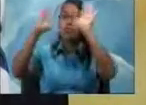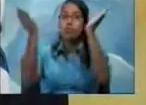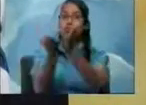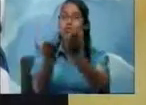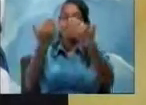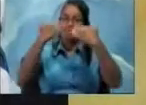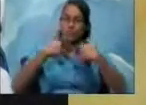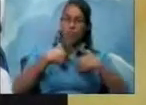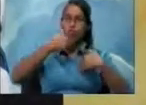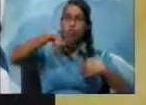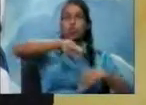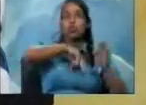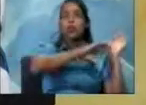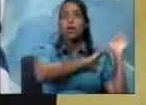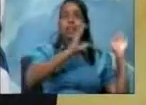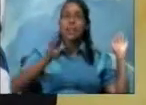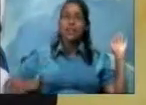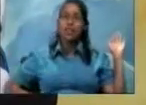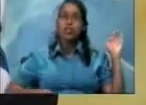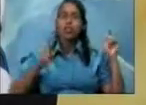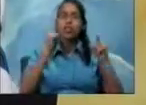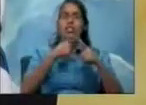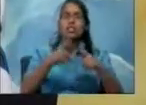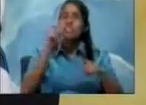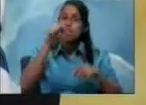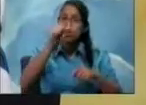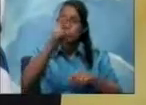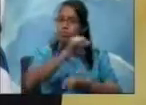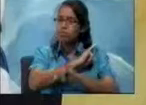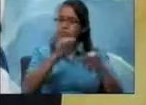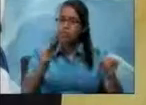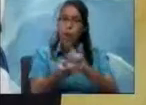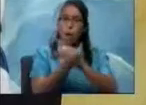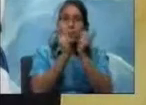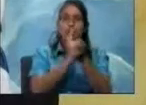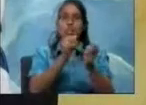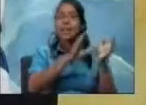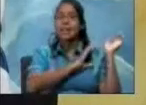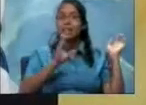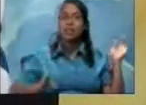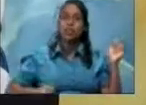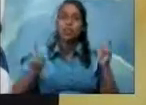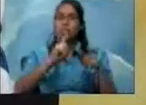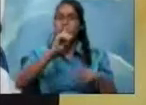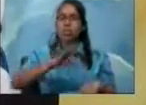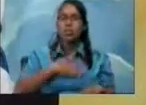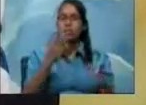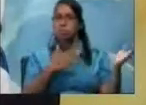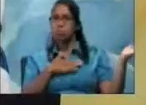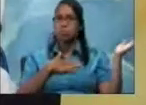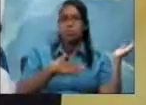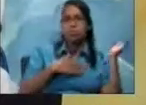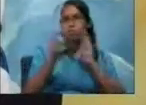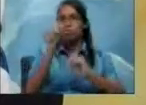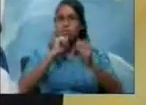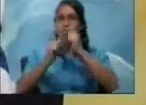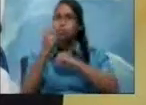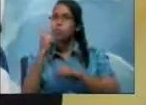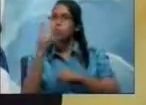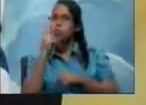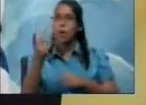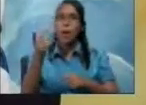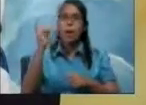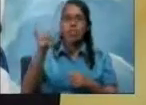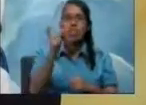nosotros a ellos si usted se convirtió al Señor usted no puede seguir yendo a la discoteca si usted se convirtió al Señor usted no puede seguir andando con